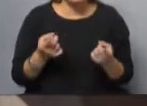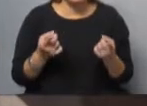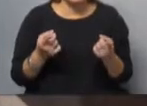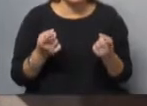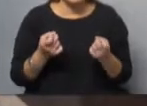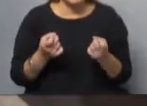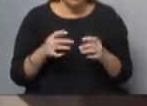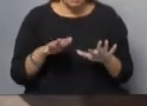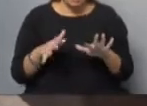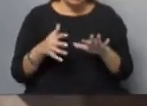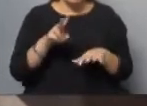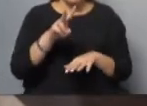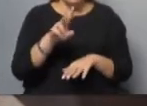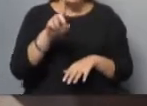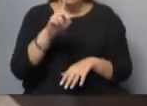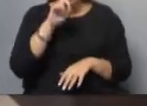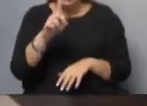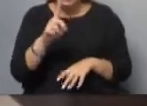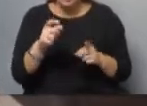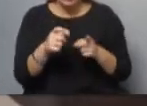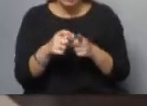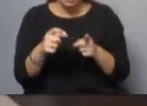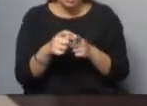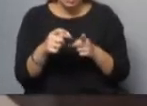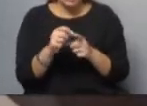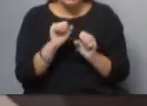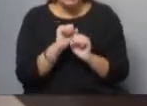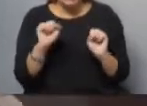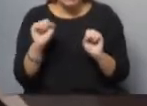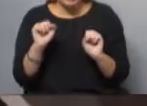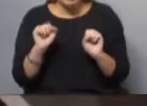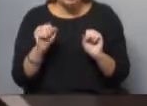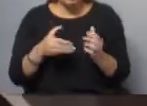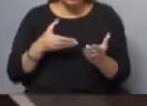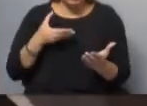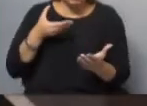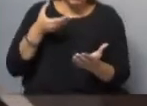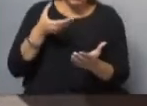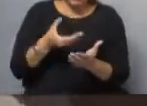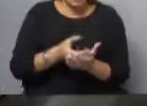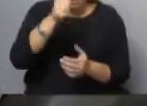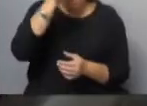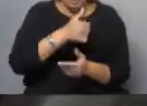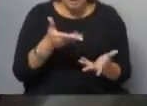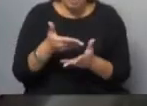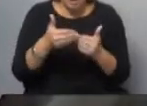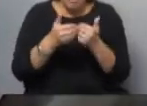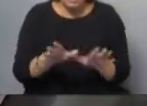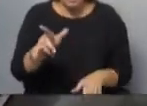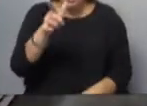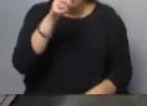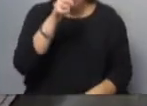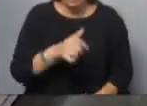necesitamos aproximadamente $21,000 para poder llegar a operarlo ahora en principios de